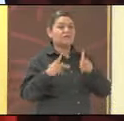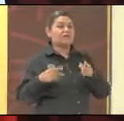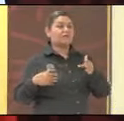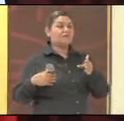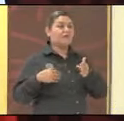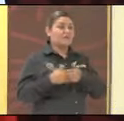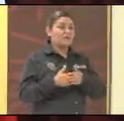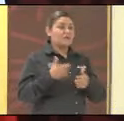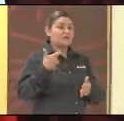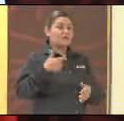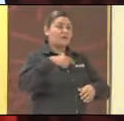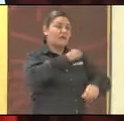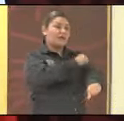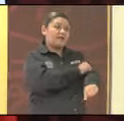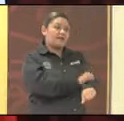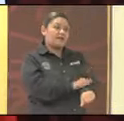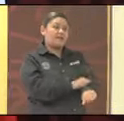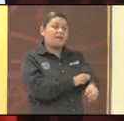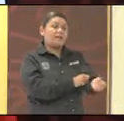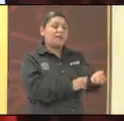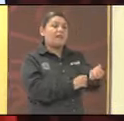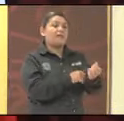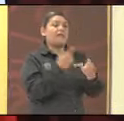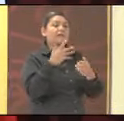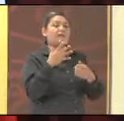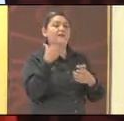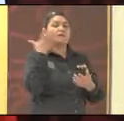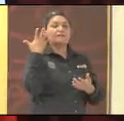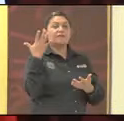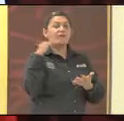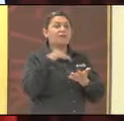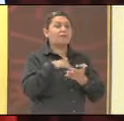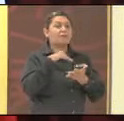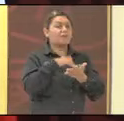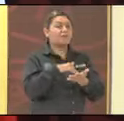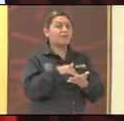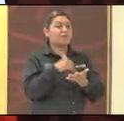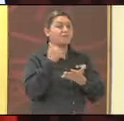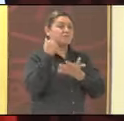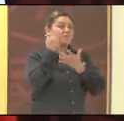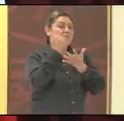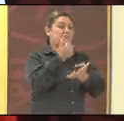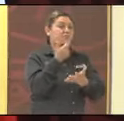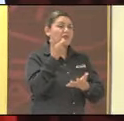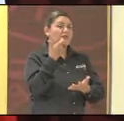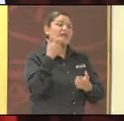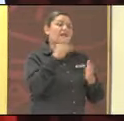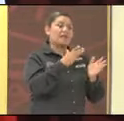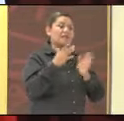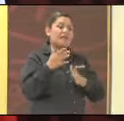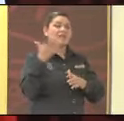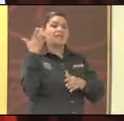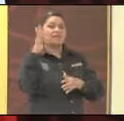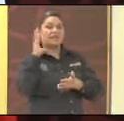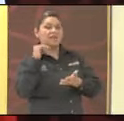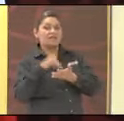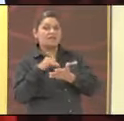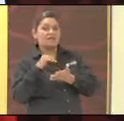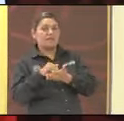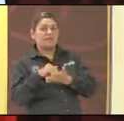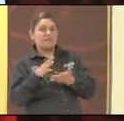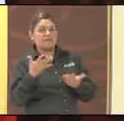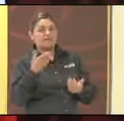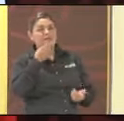Impulso Económico Altamira con una aportación de 5 millones y 10 millones respectivamente. Es decir,